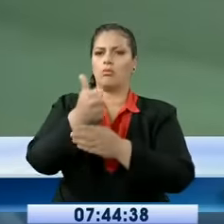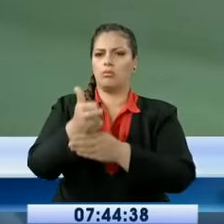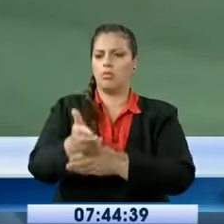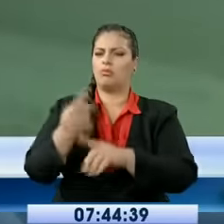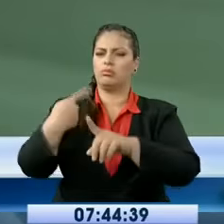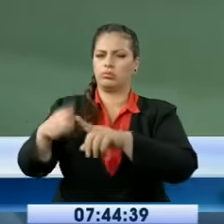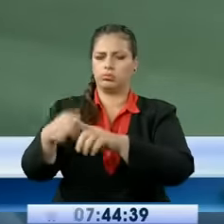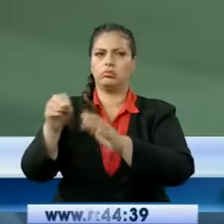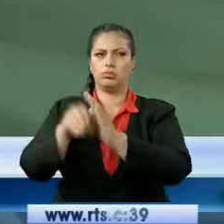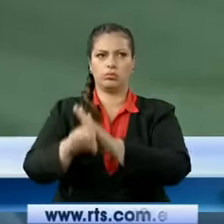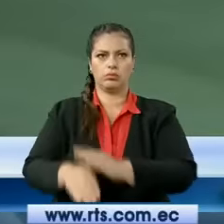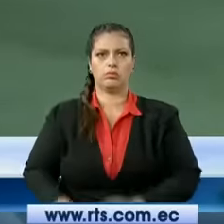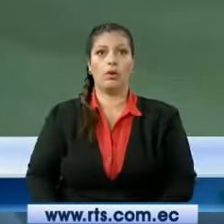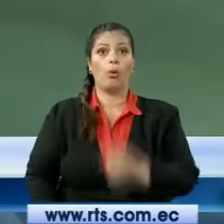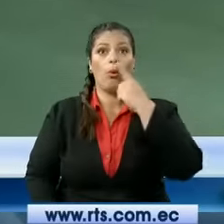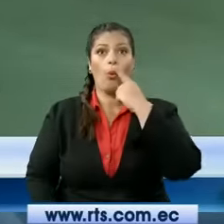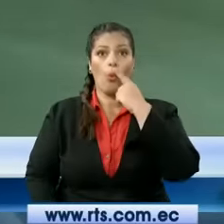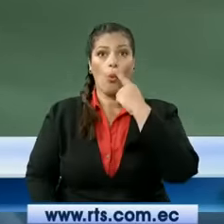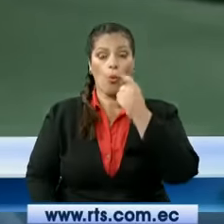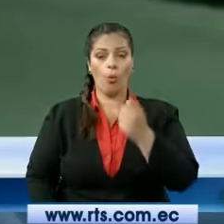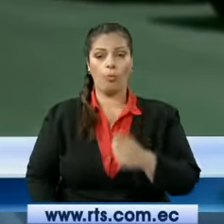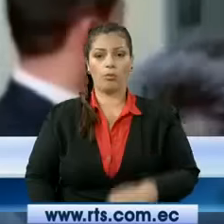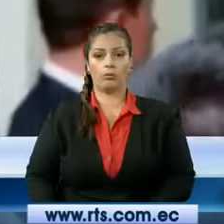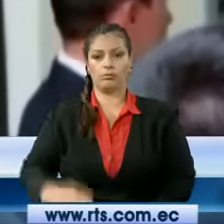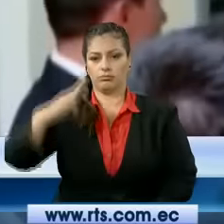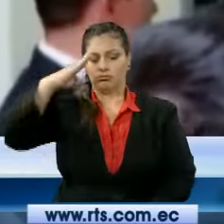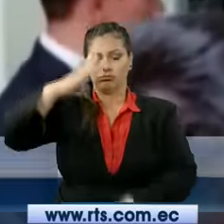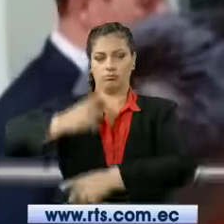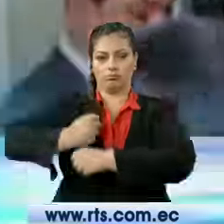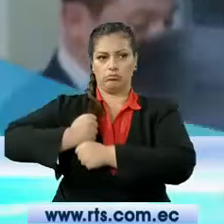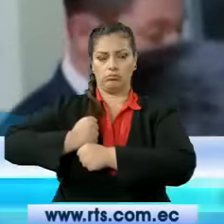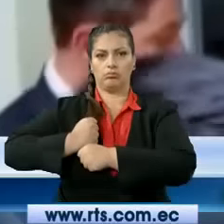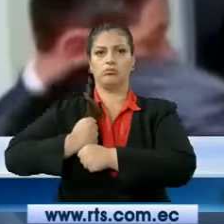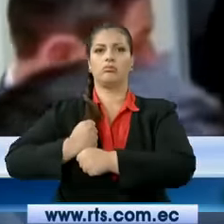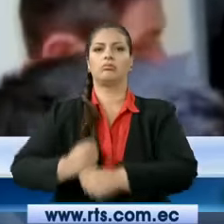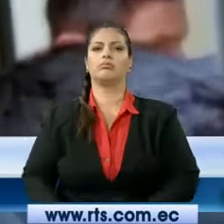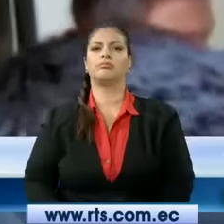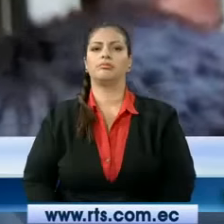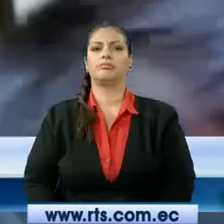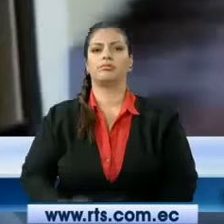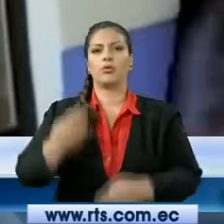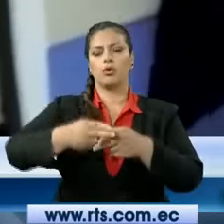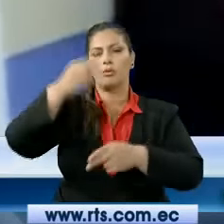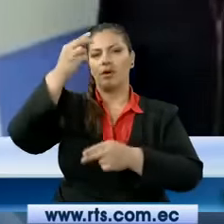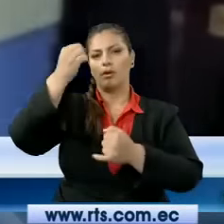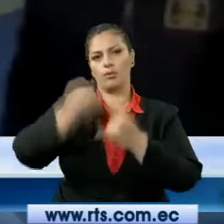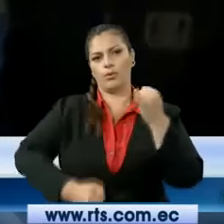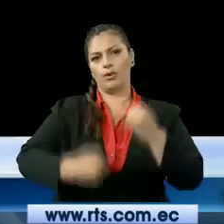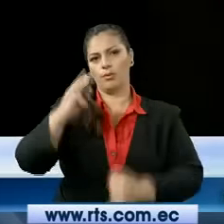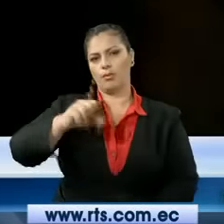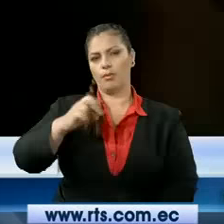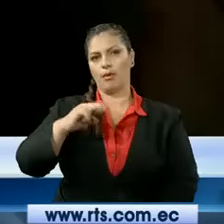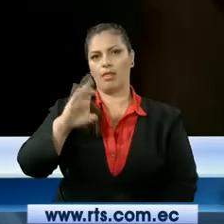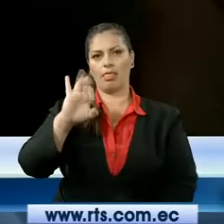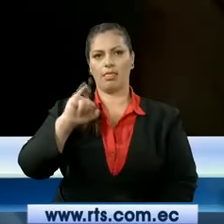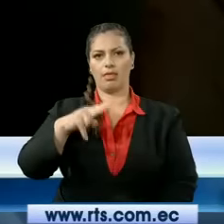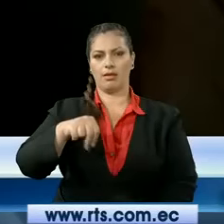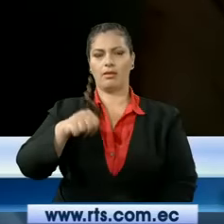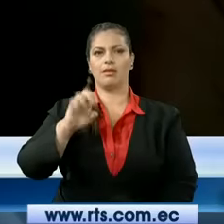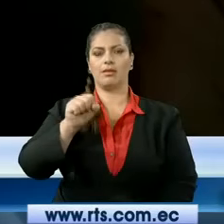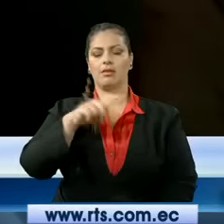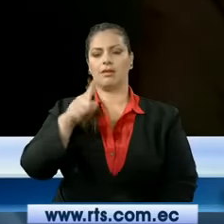del bodeguero, el cabo segundo Félix Echeverría Martínez, mientras otros 5 uniformados fueron alcanzados por la onda explosiva. Armamento es